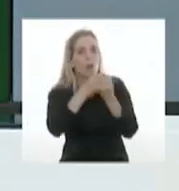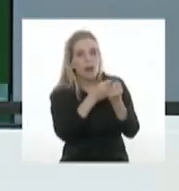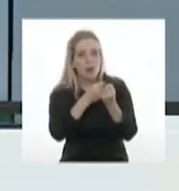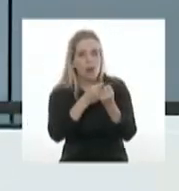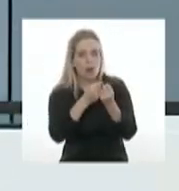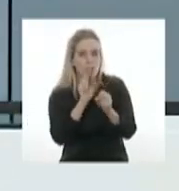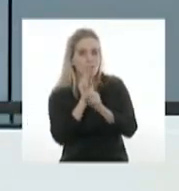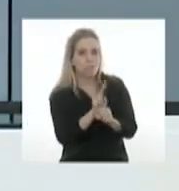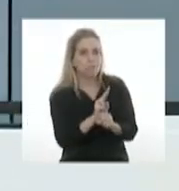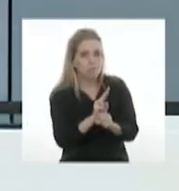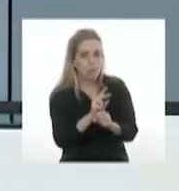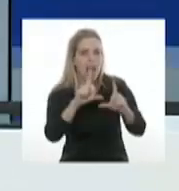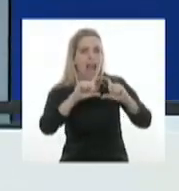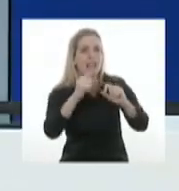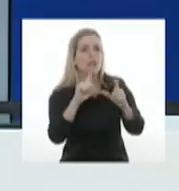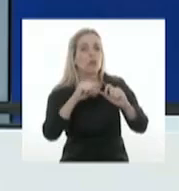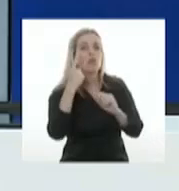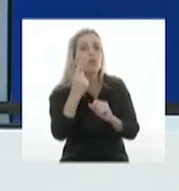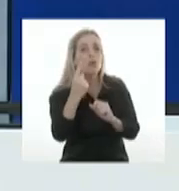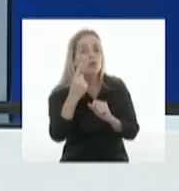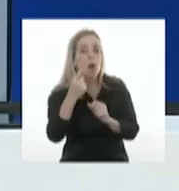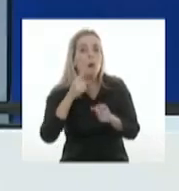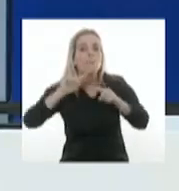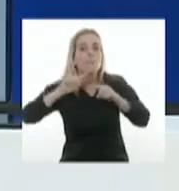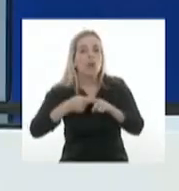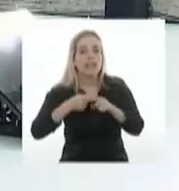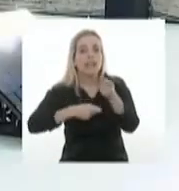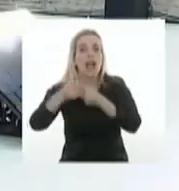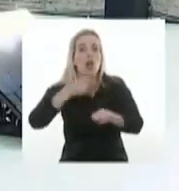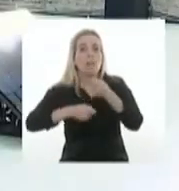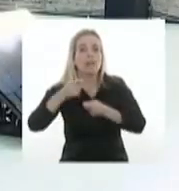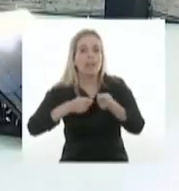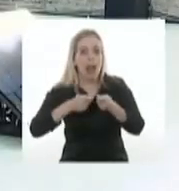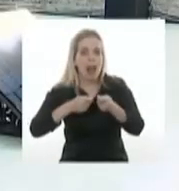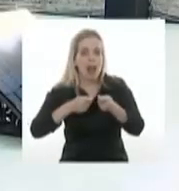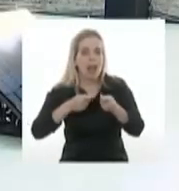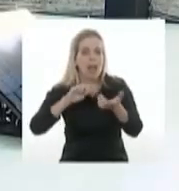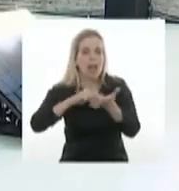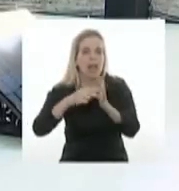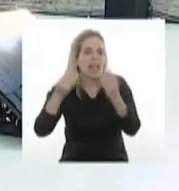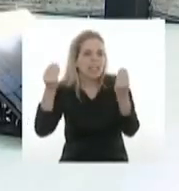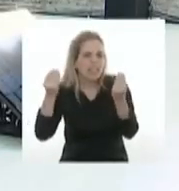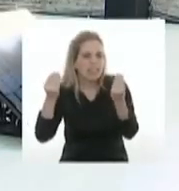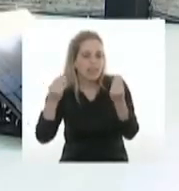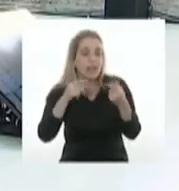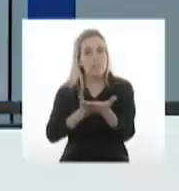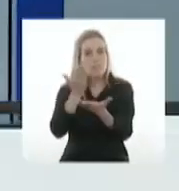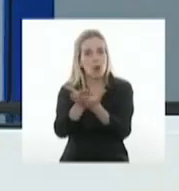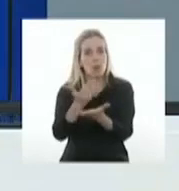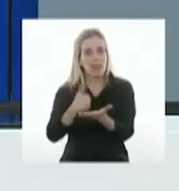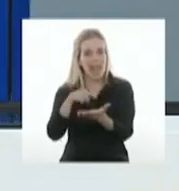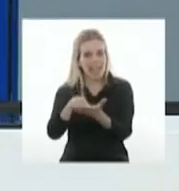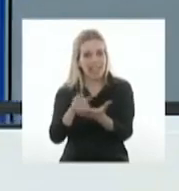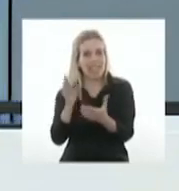uno, para una economía pequeña como para Uruguay, es muy adecuado eso. Y bueno, y ahí hay mucho para hacer, ¿no? No